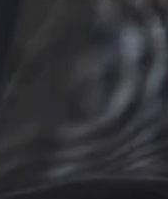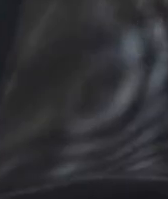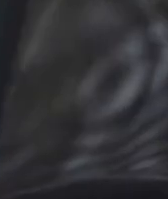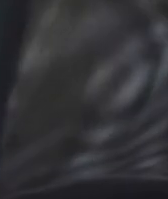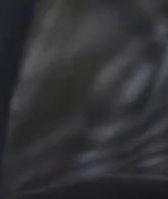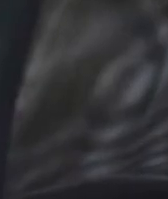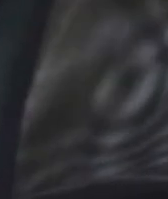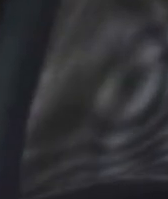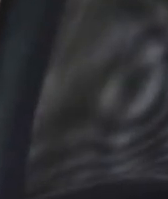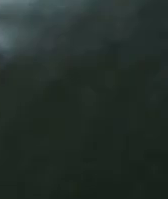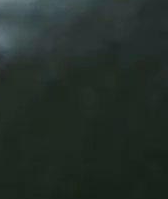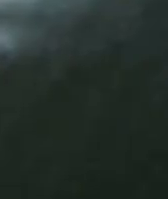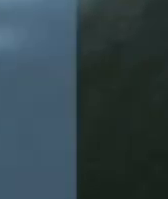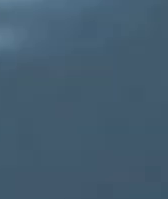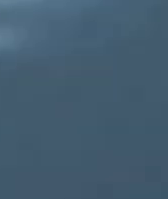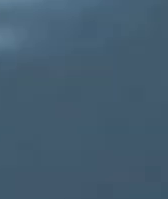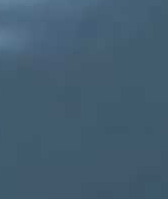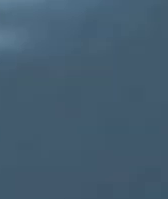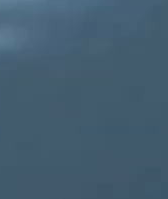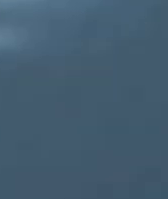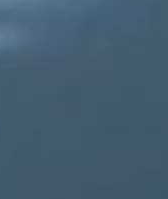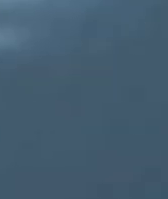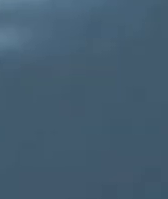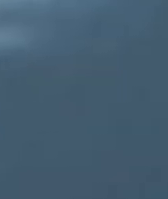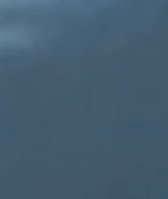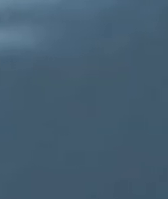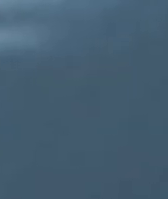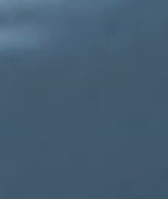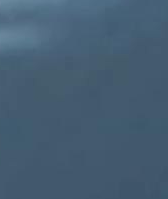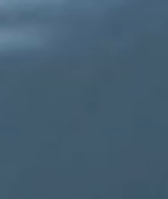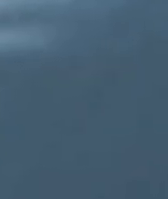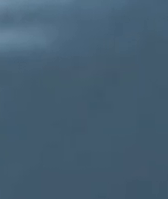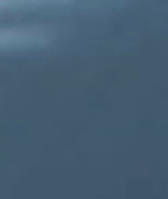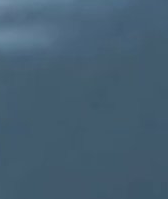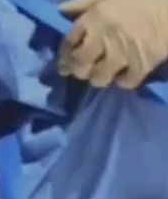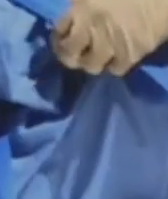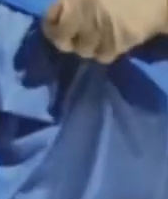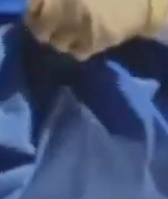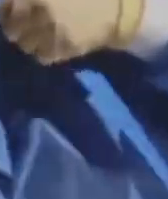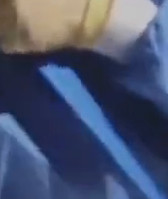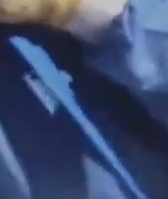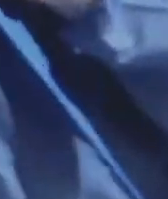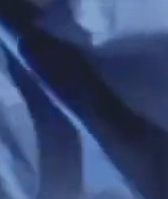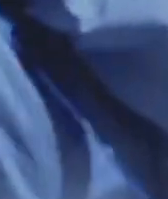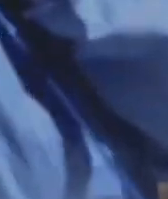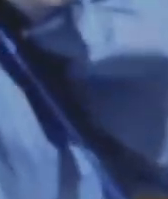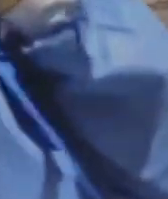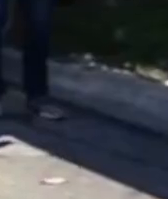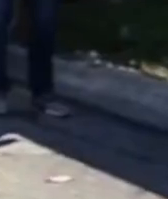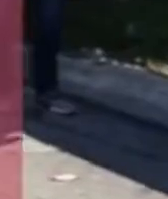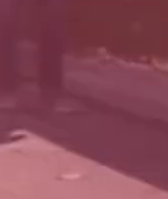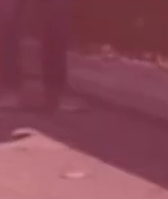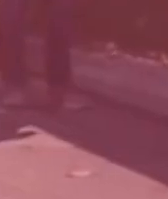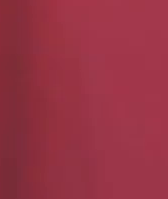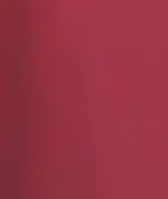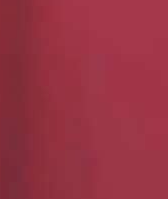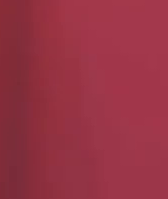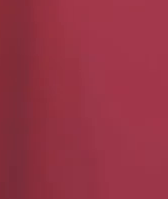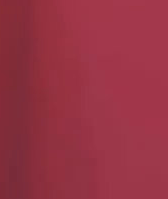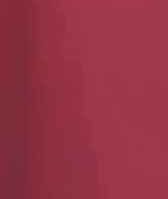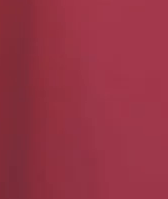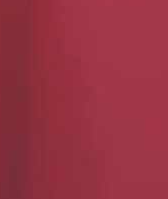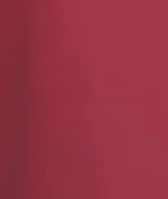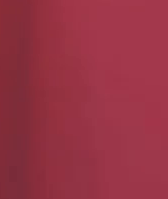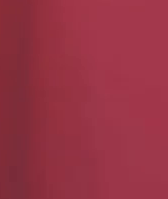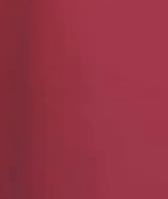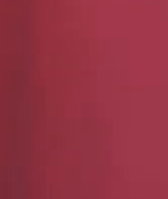8181-300000. Video COVID, a través de Zoom, médicos se orientan sobre posibles síntomas. Acompañamiento COVID, brigadas médicas acuden